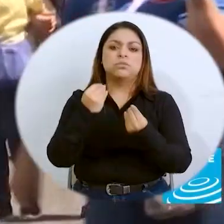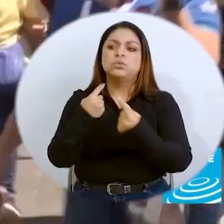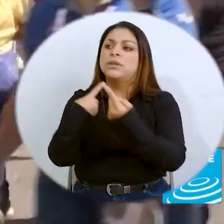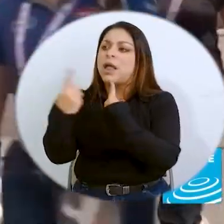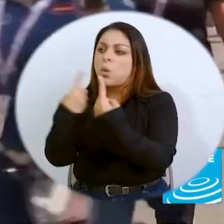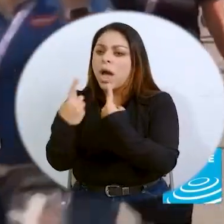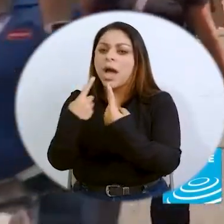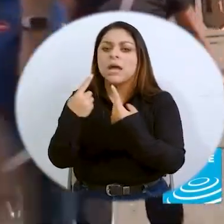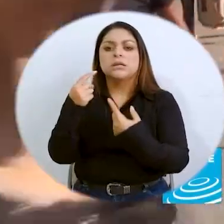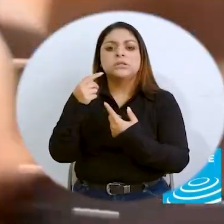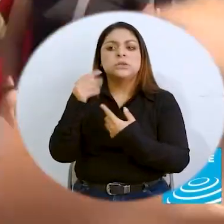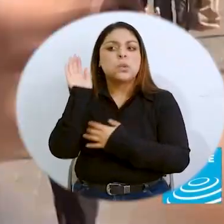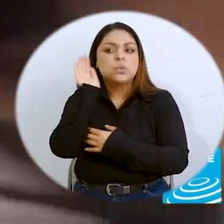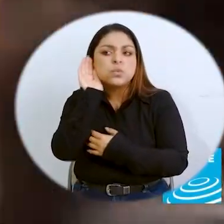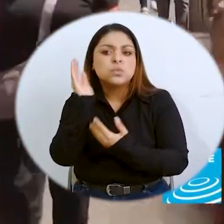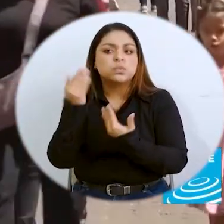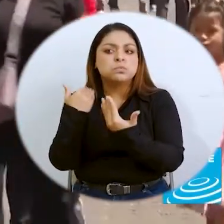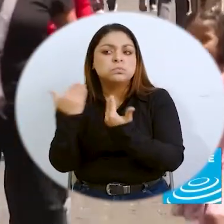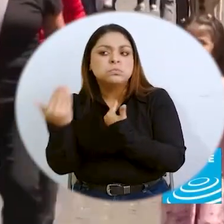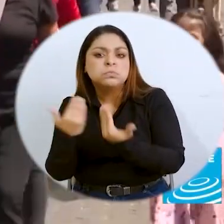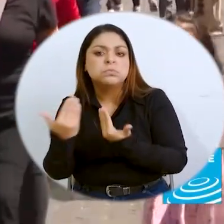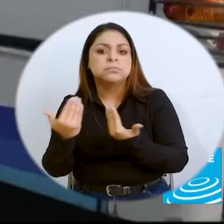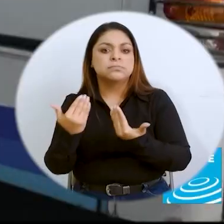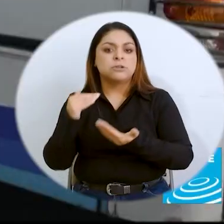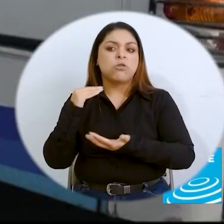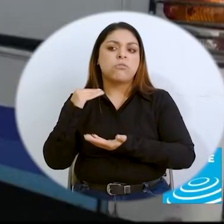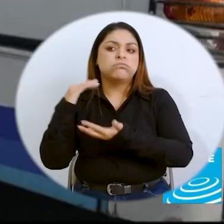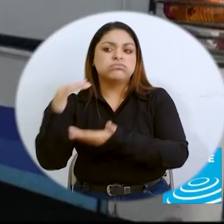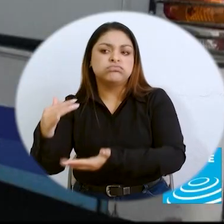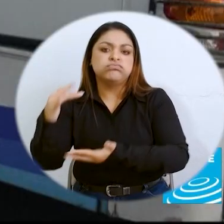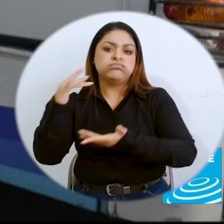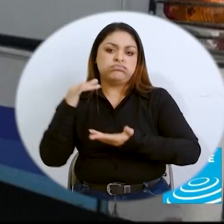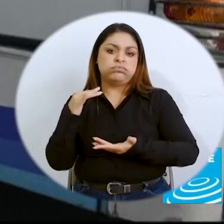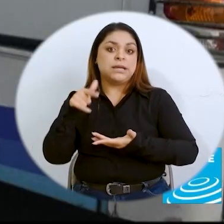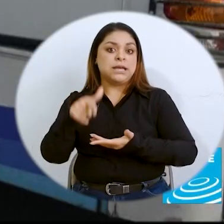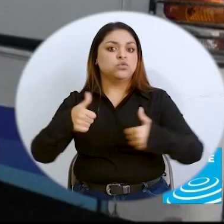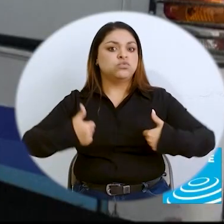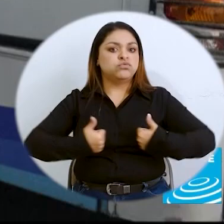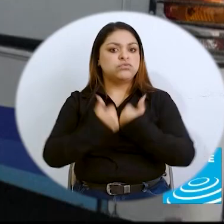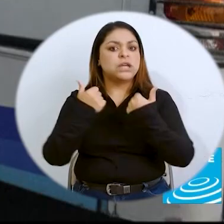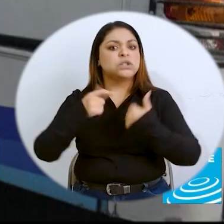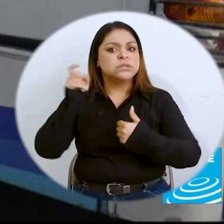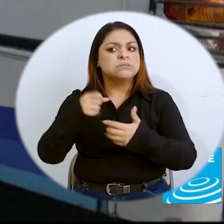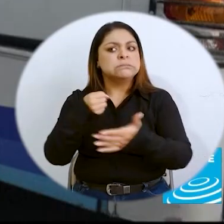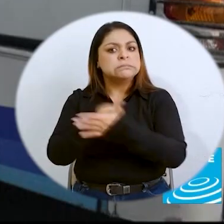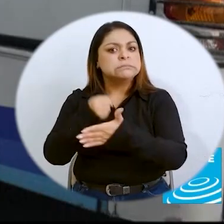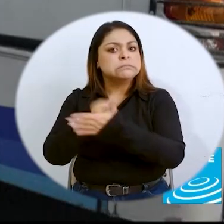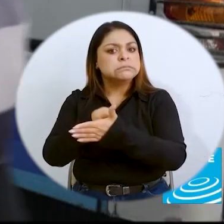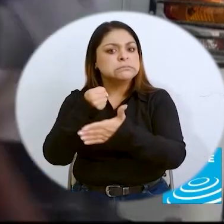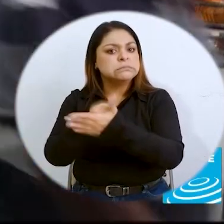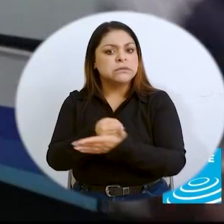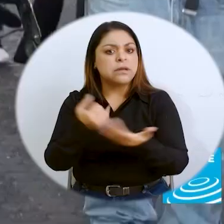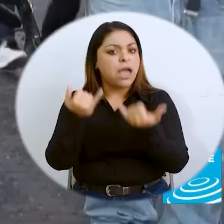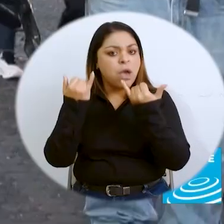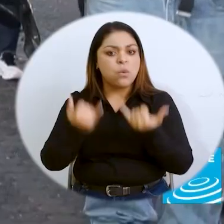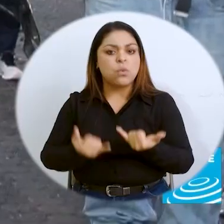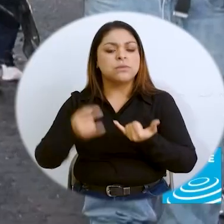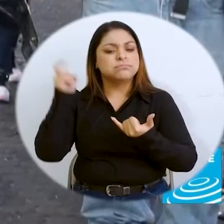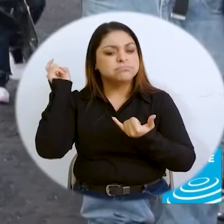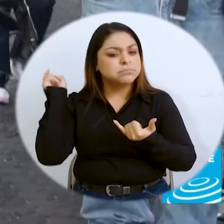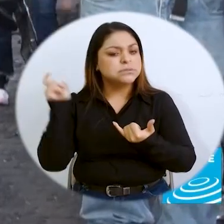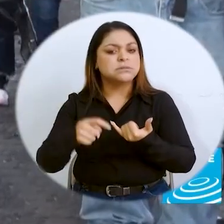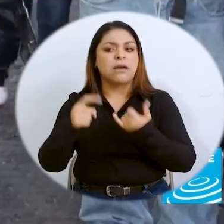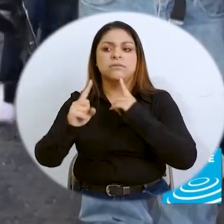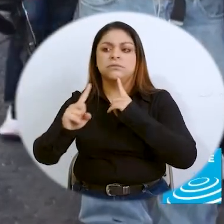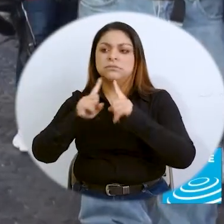mucho dialogar y escucharnos. Y este es un reto que desde hace muchos años venimos pateando para adelante, pero que ahora